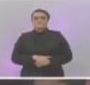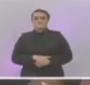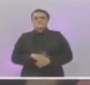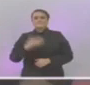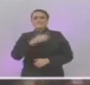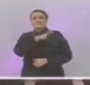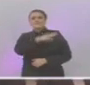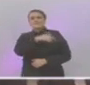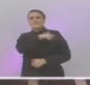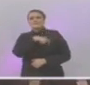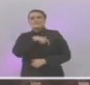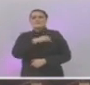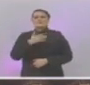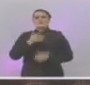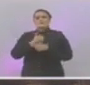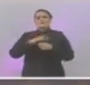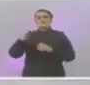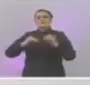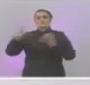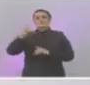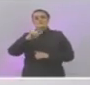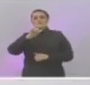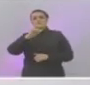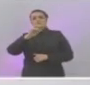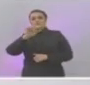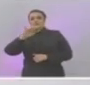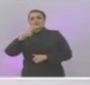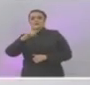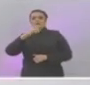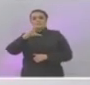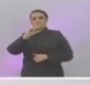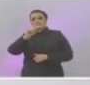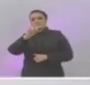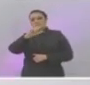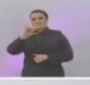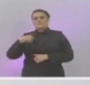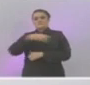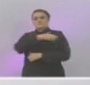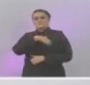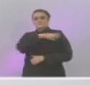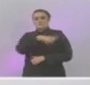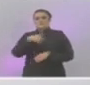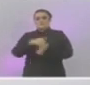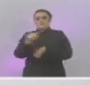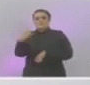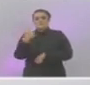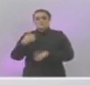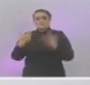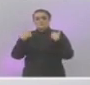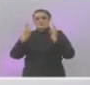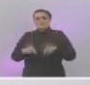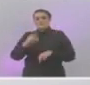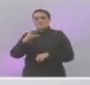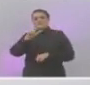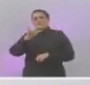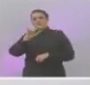Al general de brigada diplomado de Estado Mayor Guzmán Ángel González Castillo, comandante de la 12ª Zona Militar y representante del general Luis